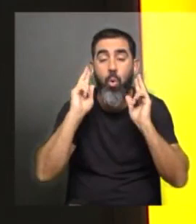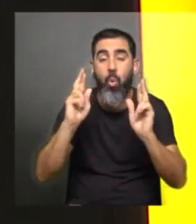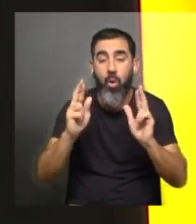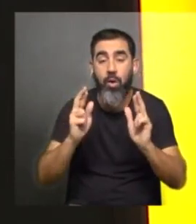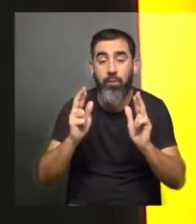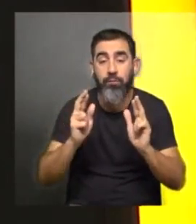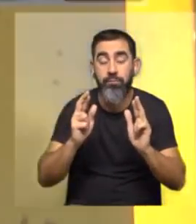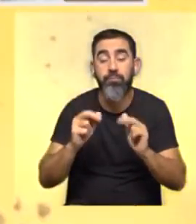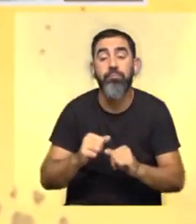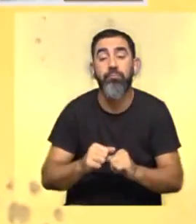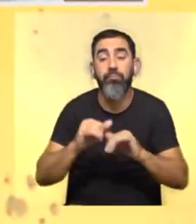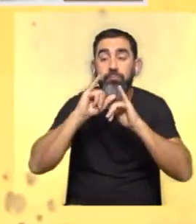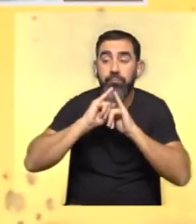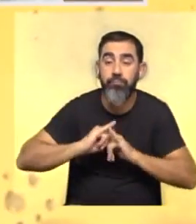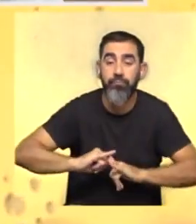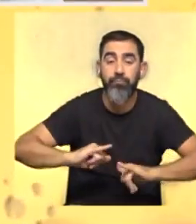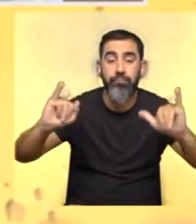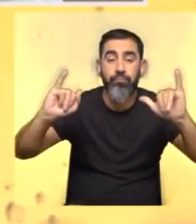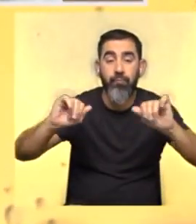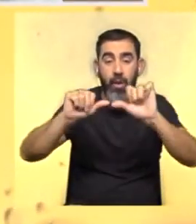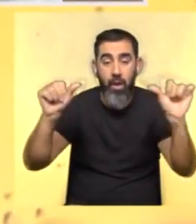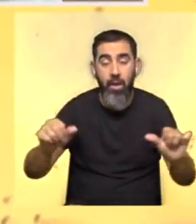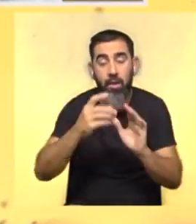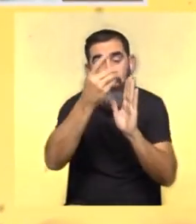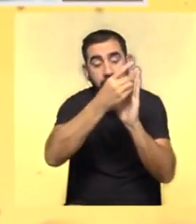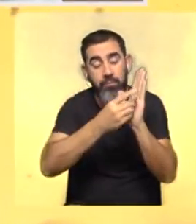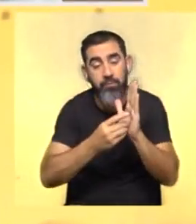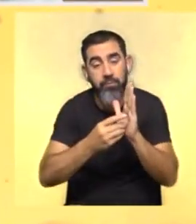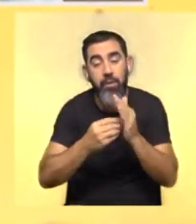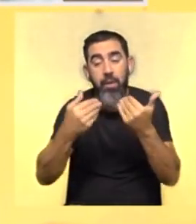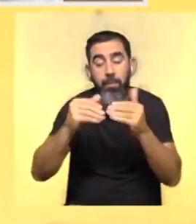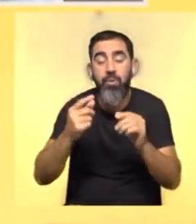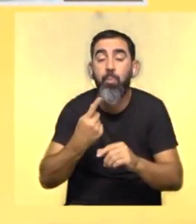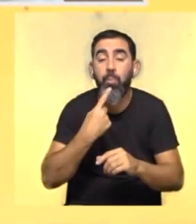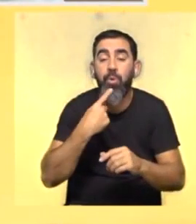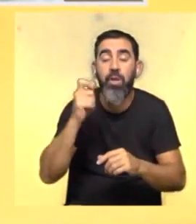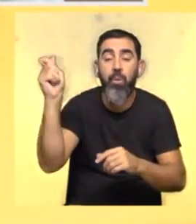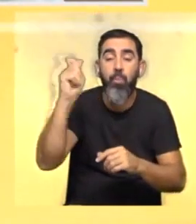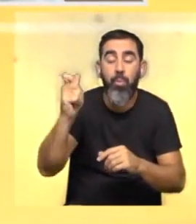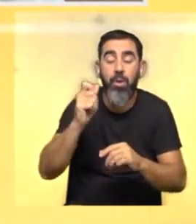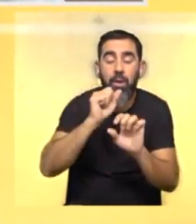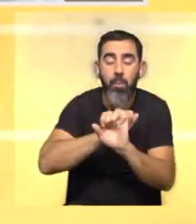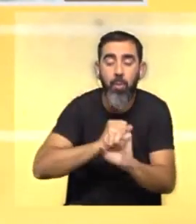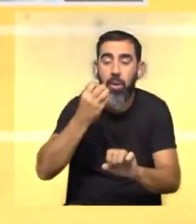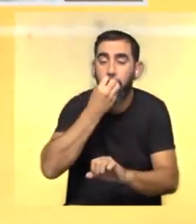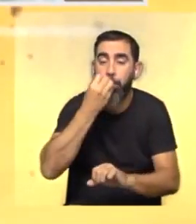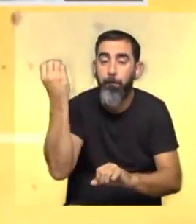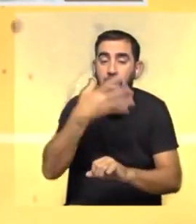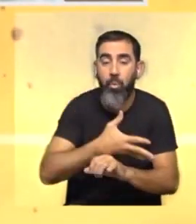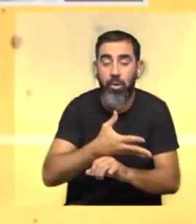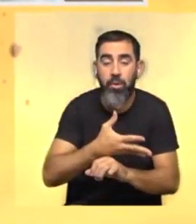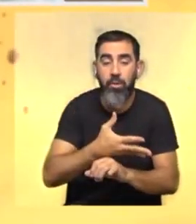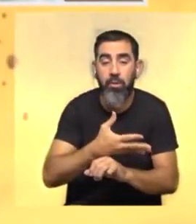partir de la publicación que estamos haciendo de estos datos se empiecen a generar políticas públicas que permitan mejorar